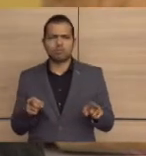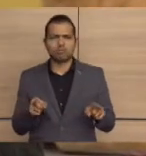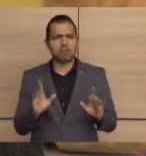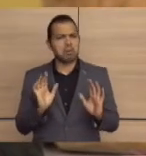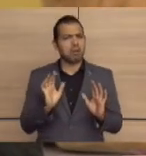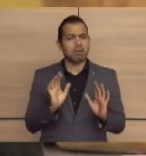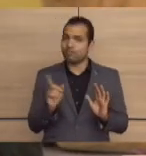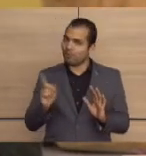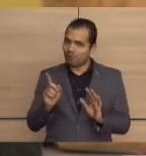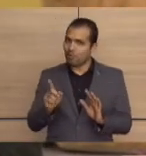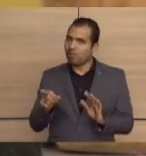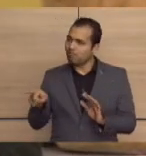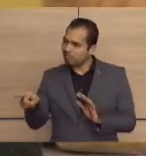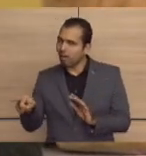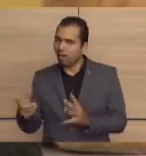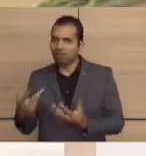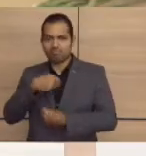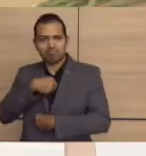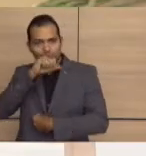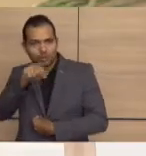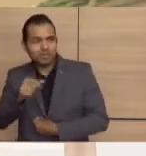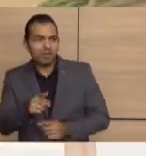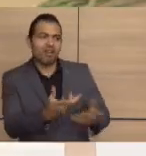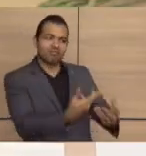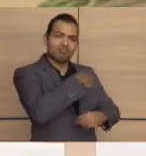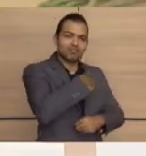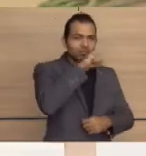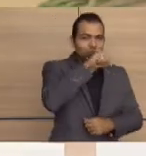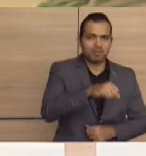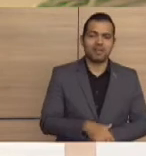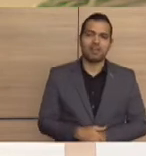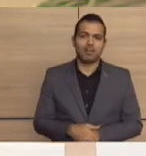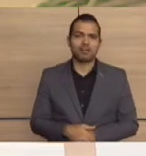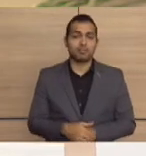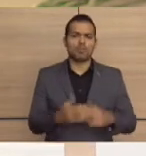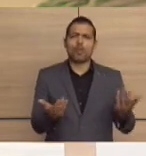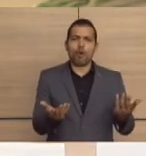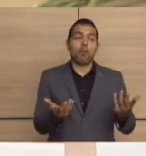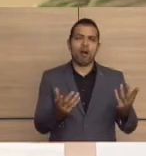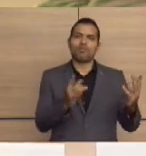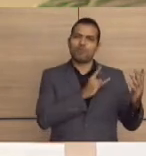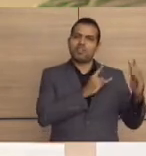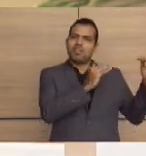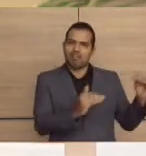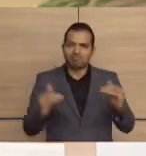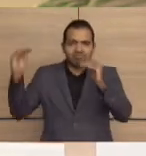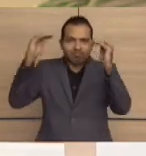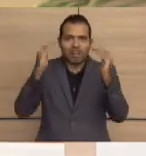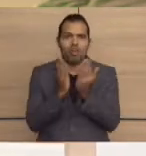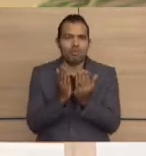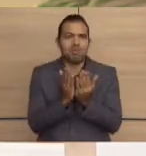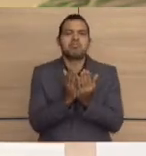la educación media, en la educación superior, creando cátedras de historia, creando cátedras de pronto